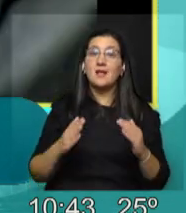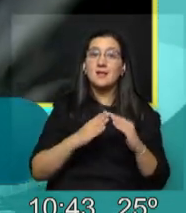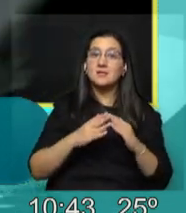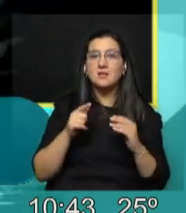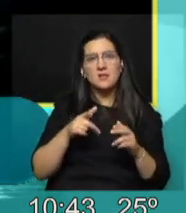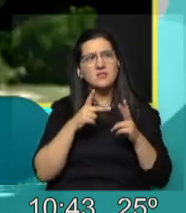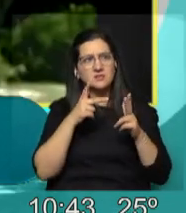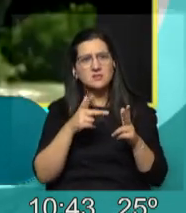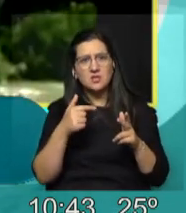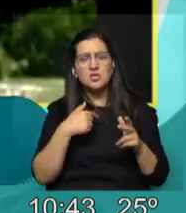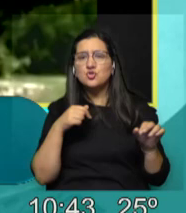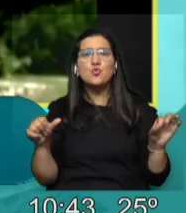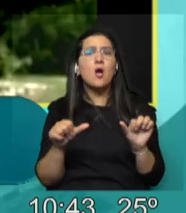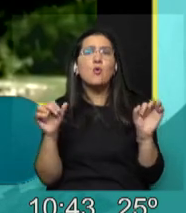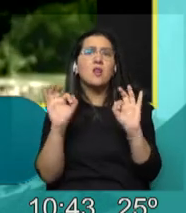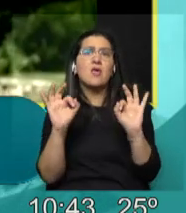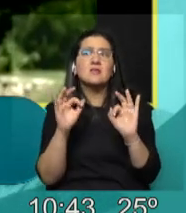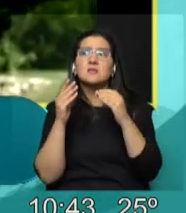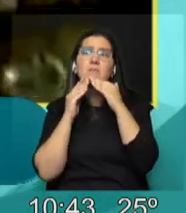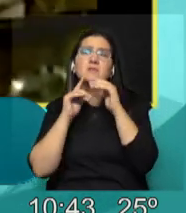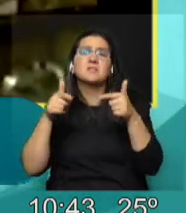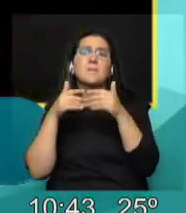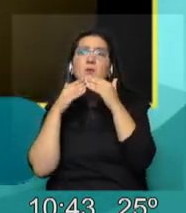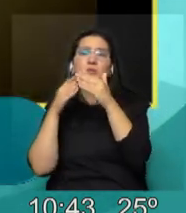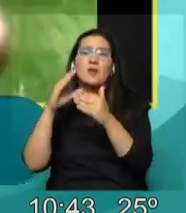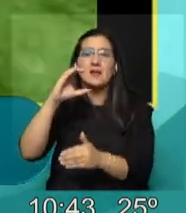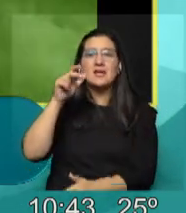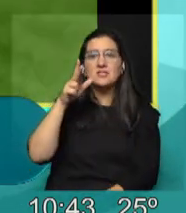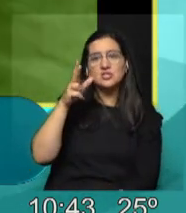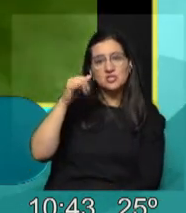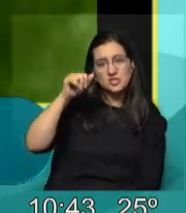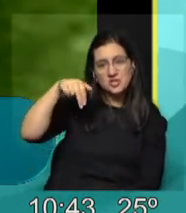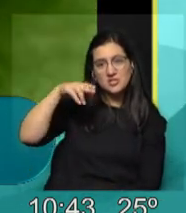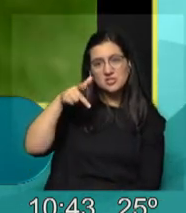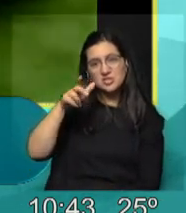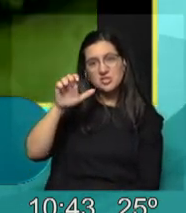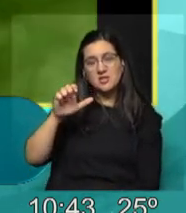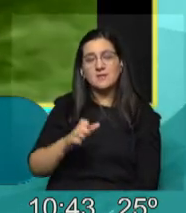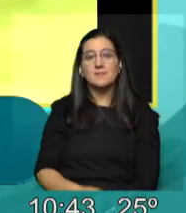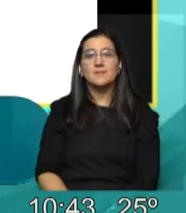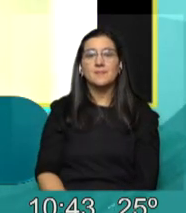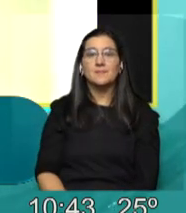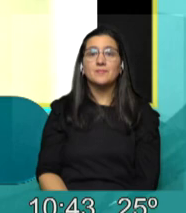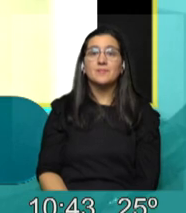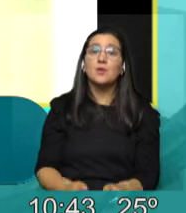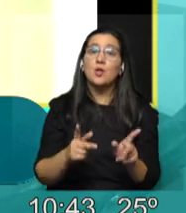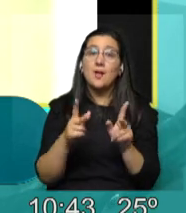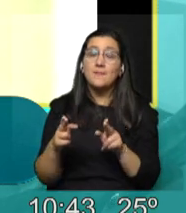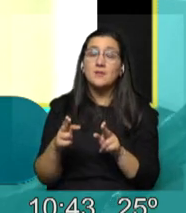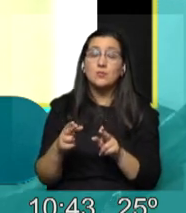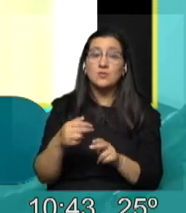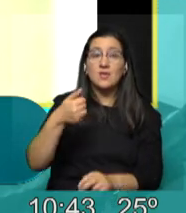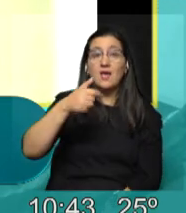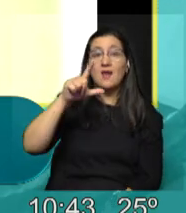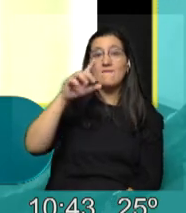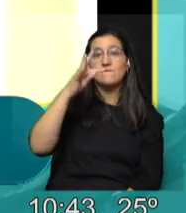en un momento, yo no hago nada sin consultarle a la Chiche. Pero el capítulo, digamos, de Alfonsín es el